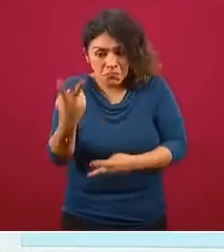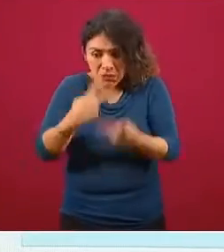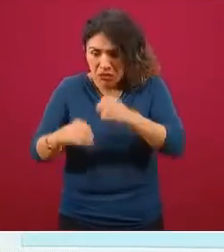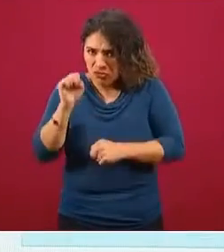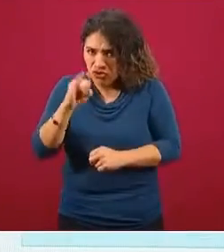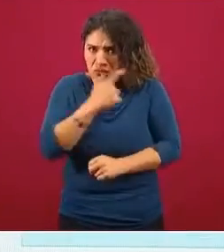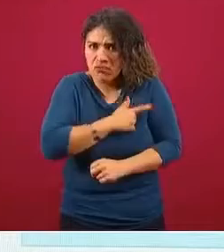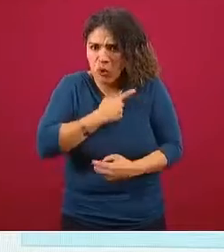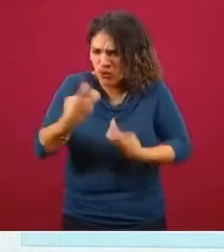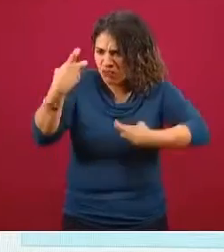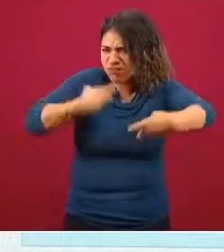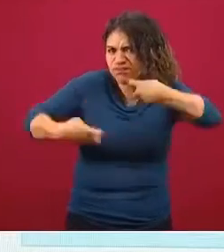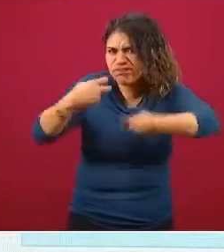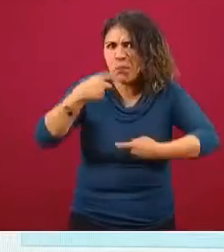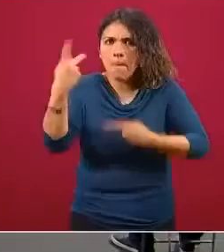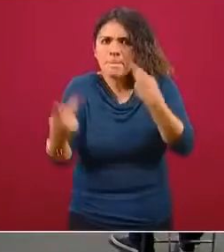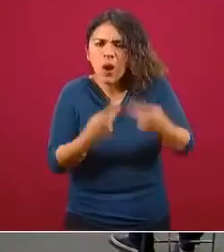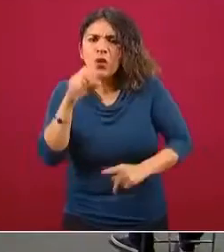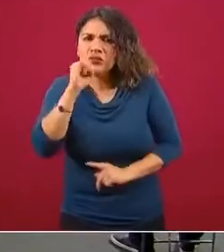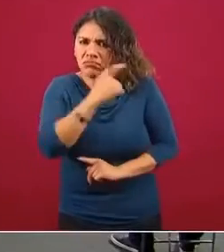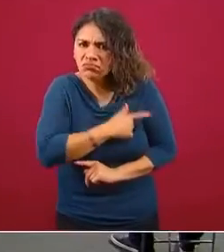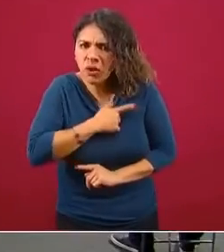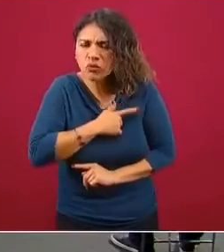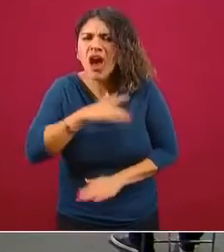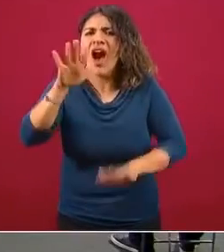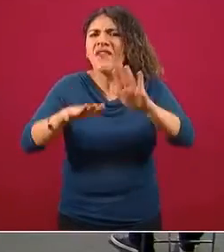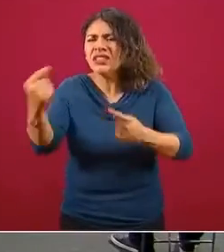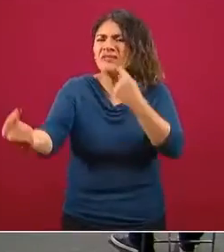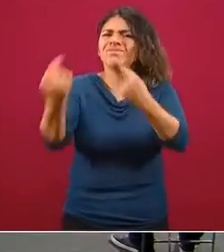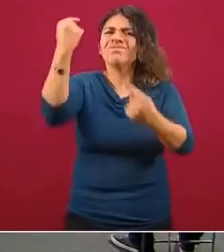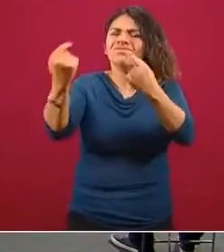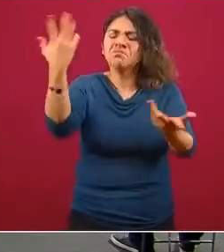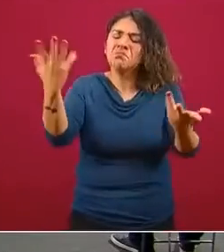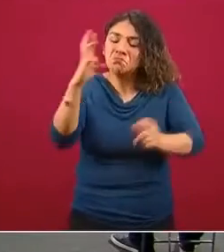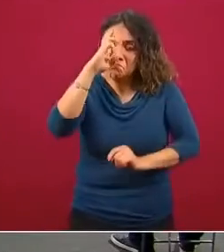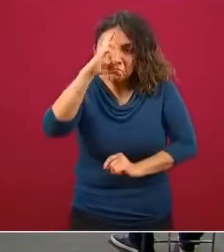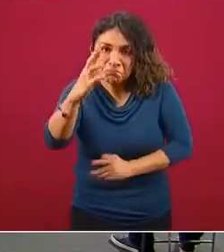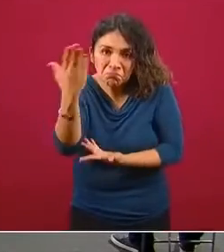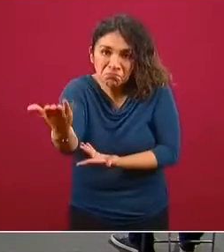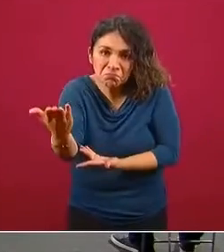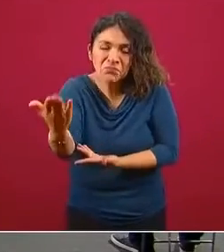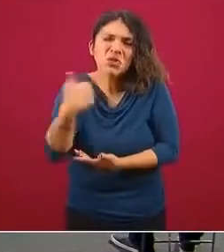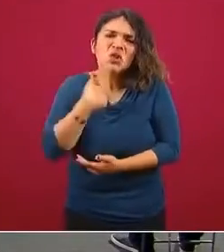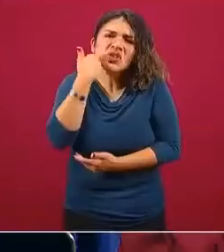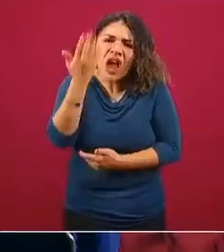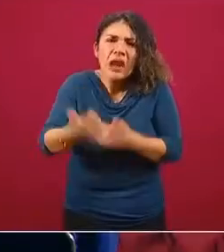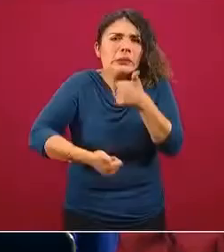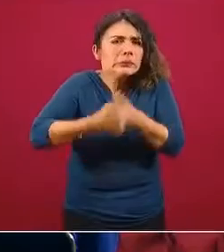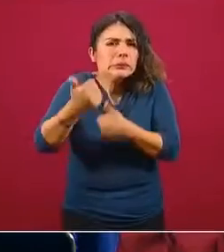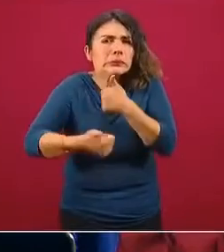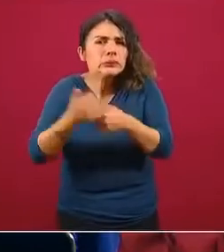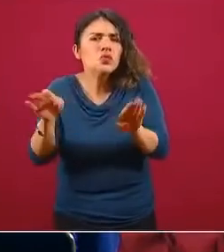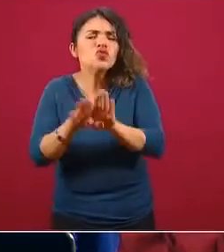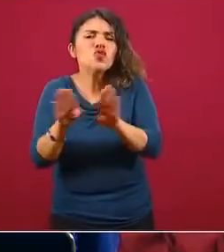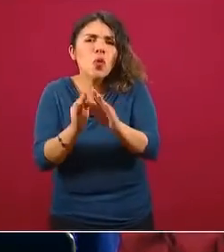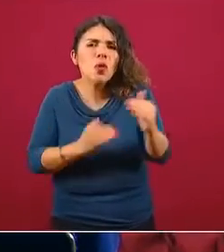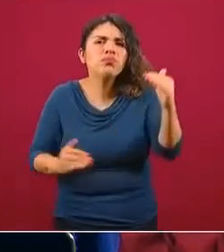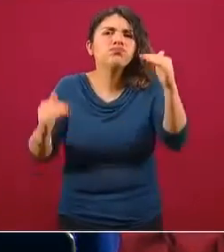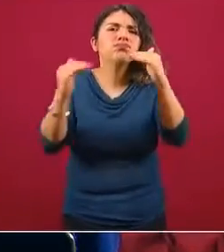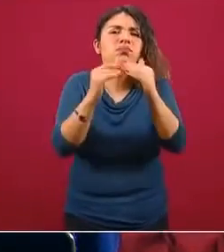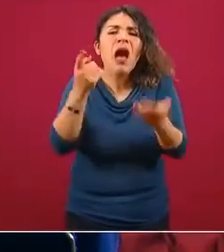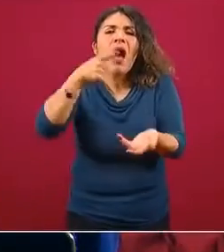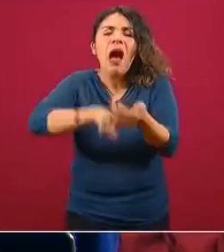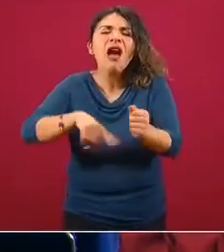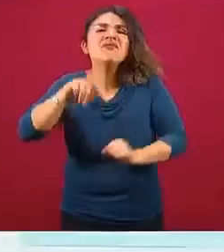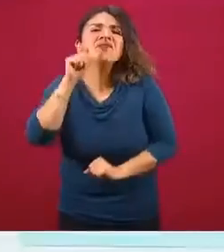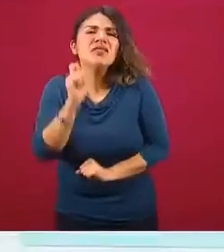la crítica. Recibimos comentarios agresivos, los respetamos, tratamos de buscar la parte constructiva detrás